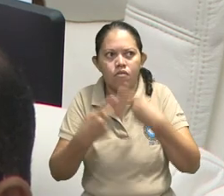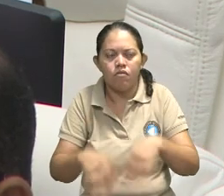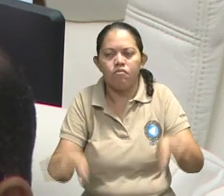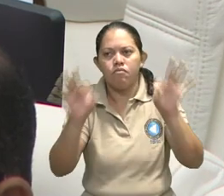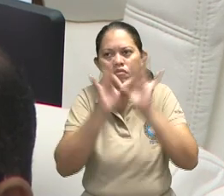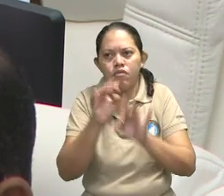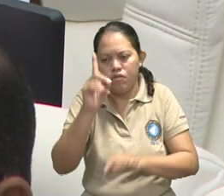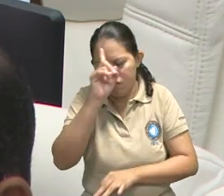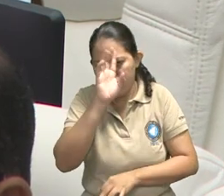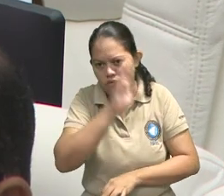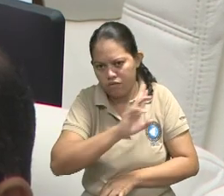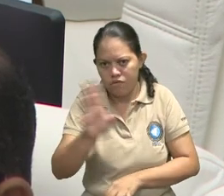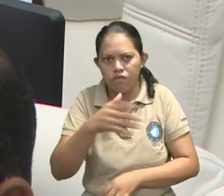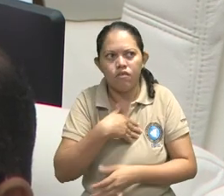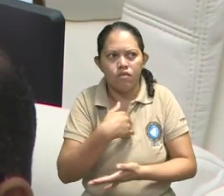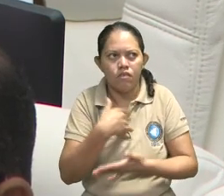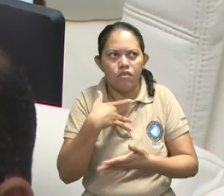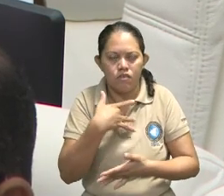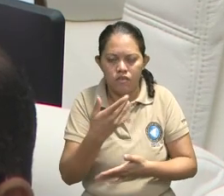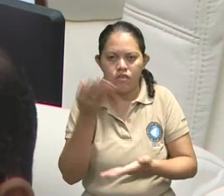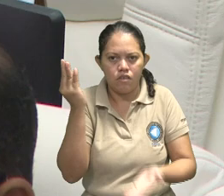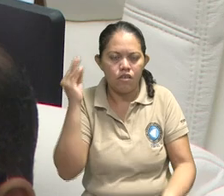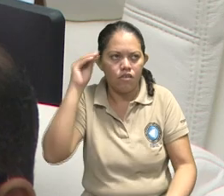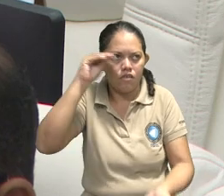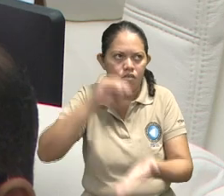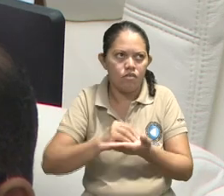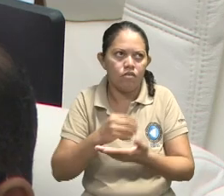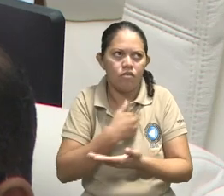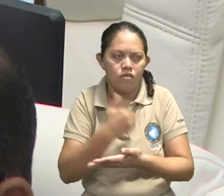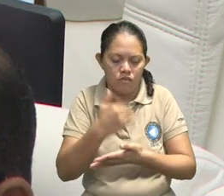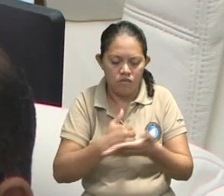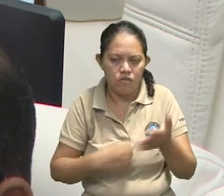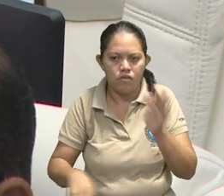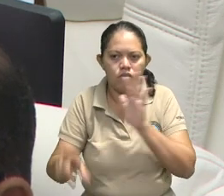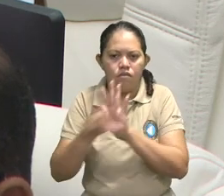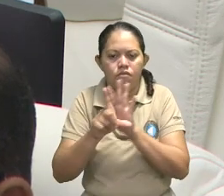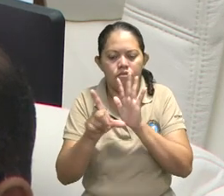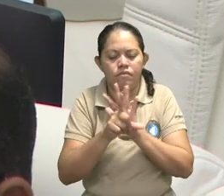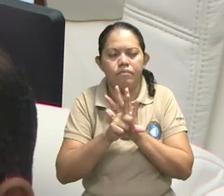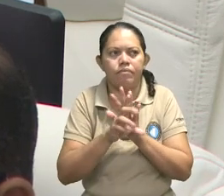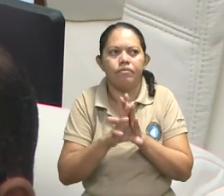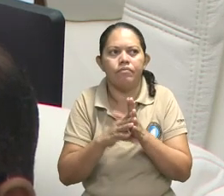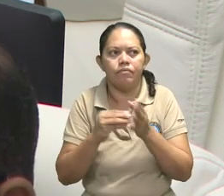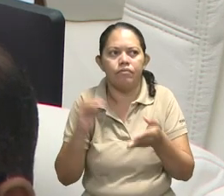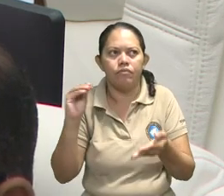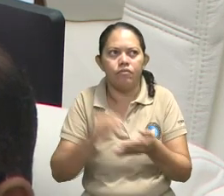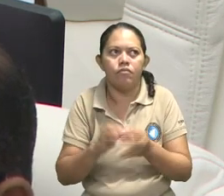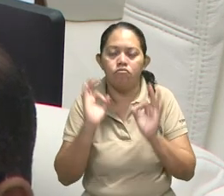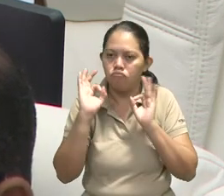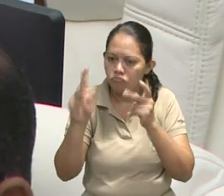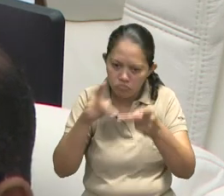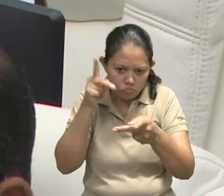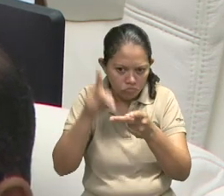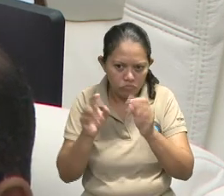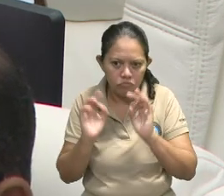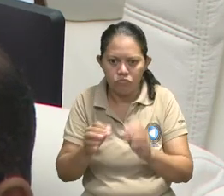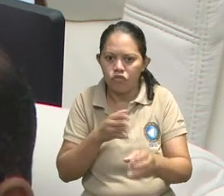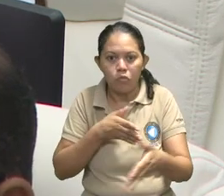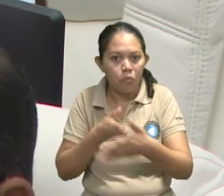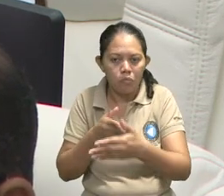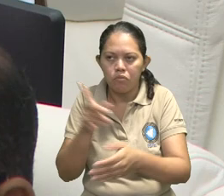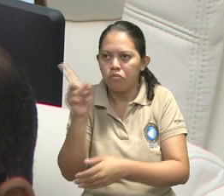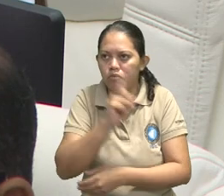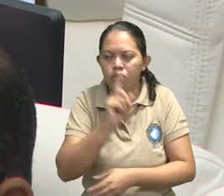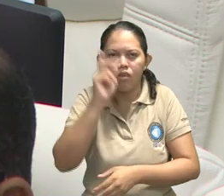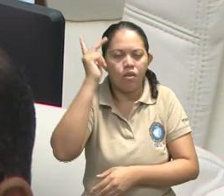plenamente justificada la validez y necesidad de aprobar la presente iniciativa de ley, que está bien fundamentada y que no se opone a la